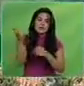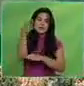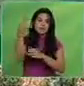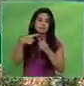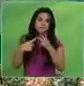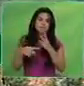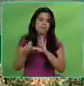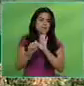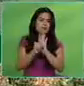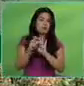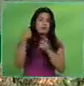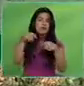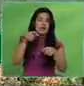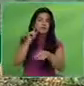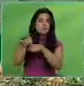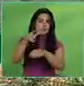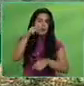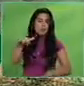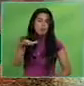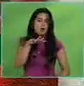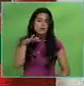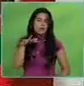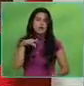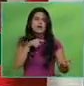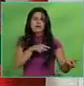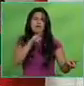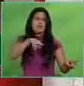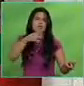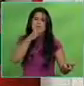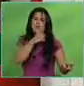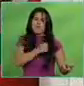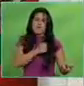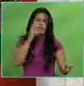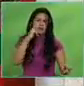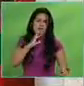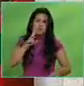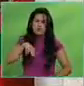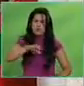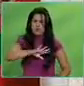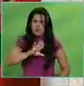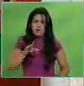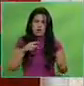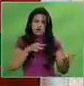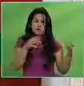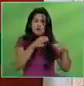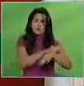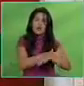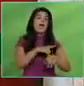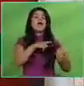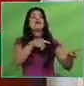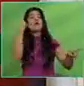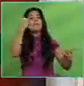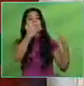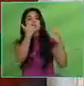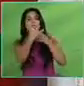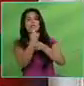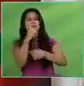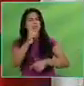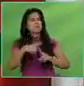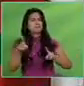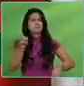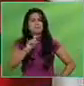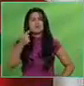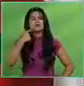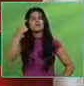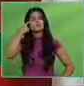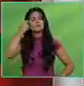Y engañar al pueblo, ¿verdad? Como si ellos hubieran sido bolivarianos alguna vez en su vida. Creen que nos van a engañar, pero no nos van a engañar. Nosotros